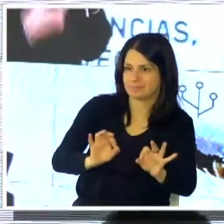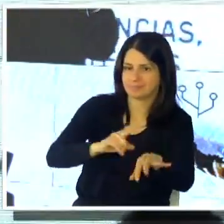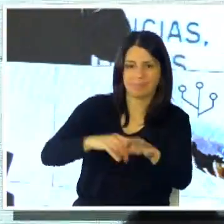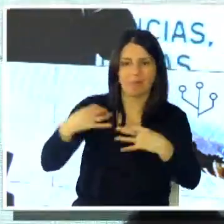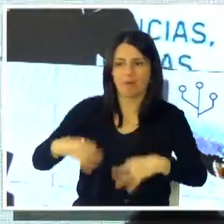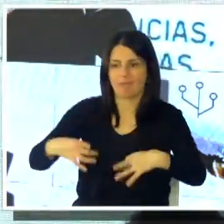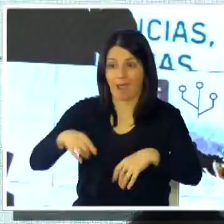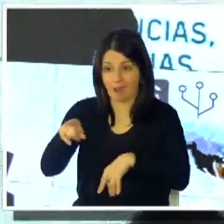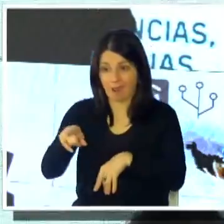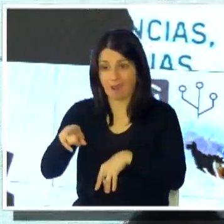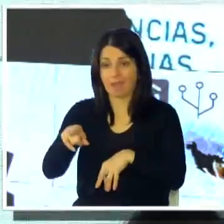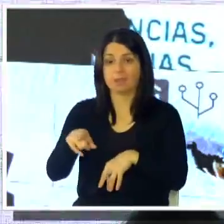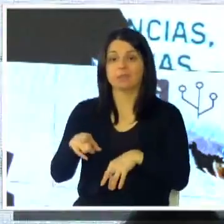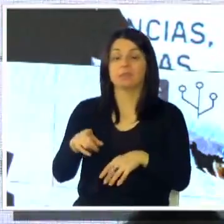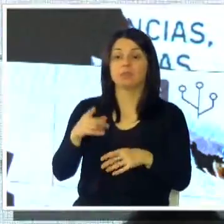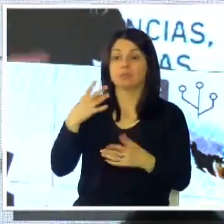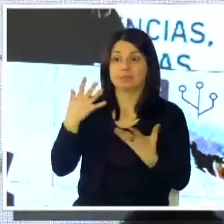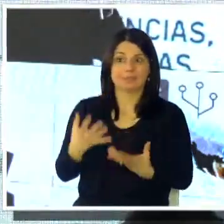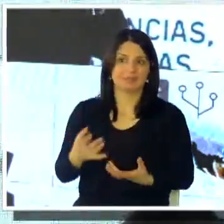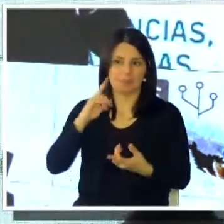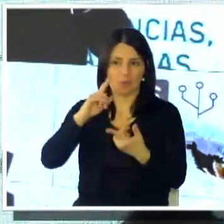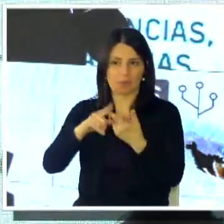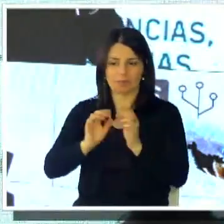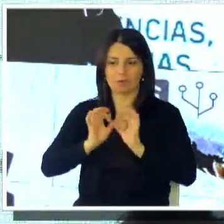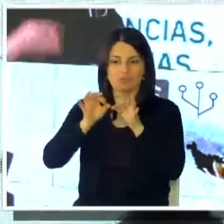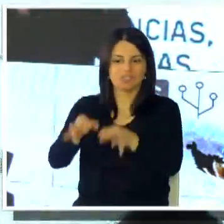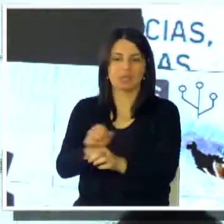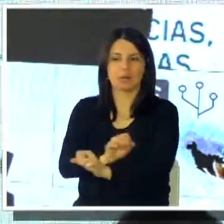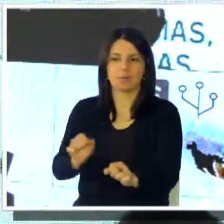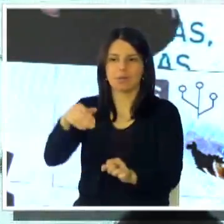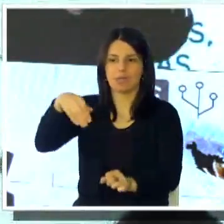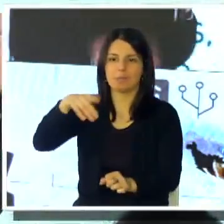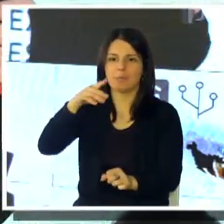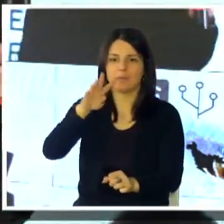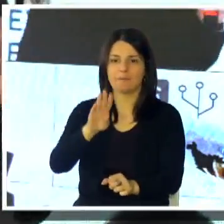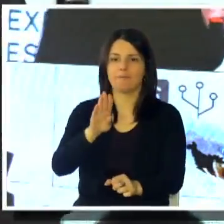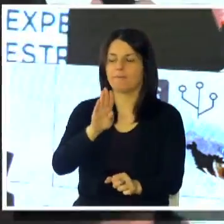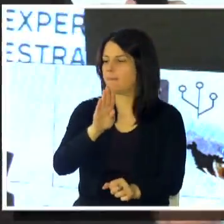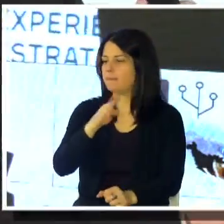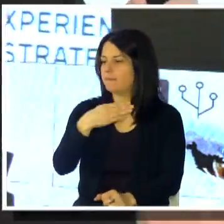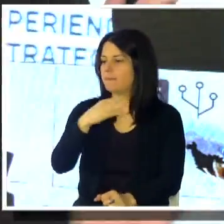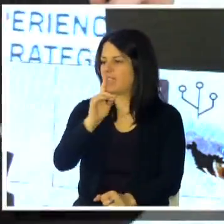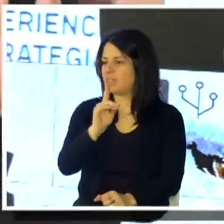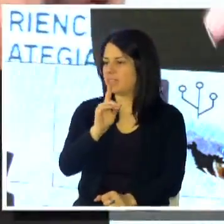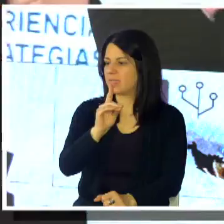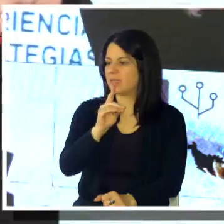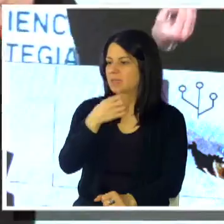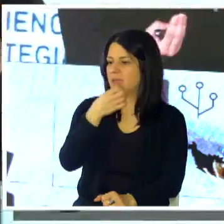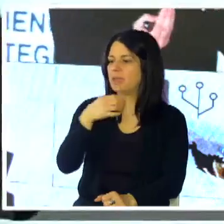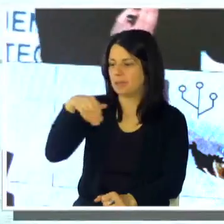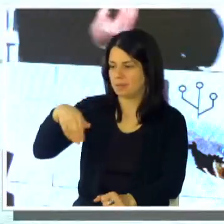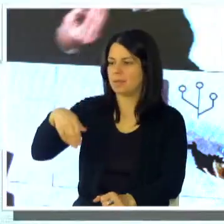Y, bueno, a lo que aspiramos es a llegar a una MVD API, o sea, un API de servicios de la